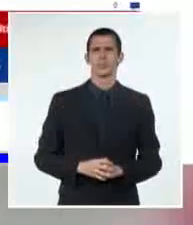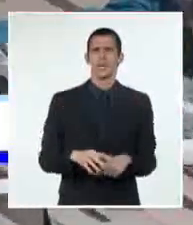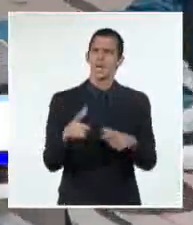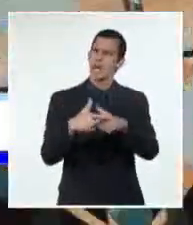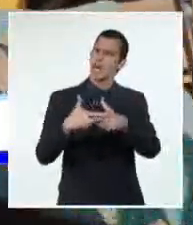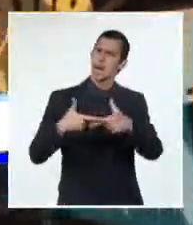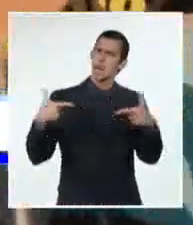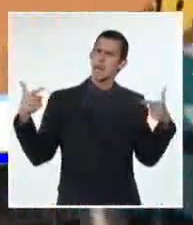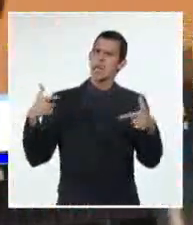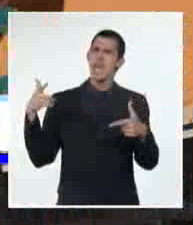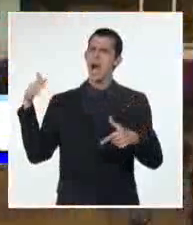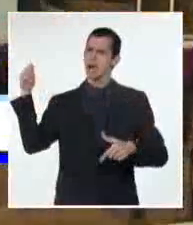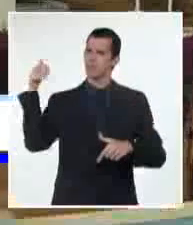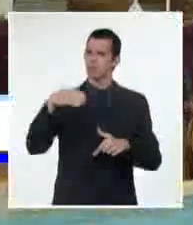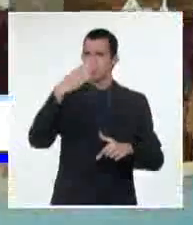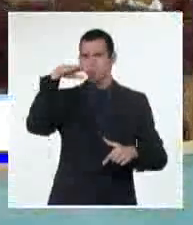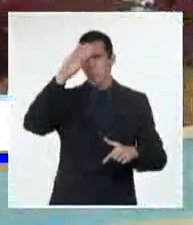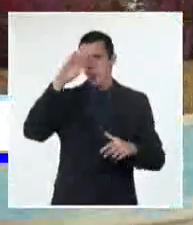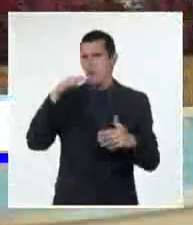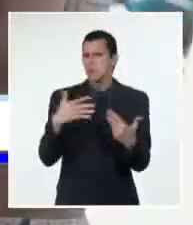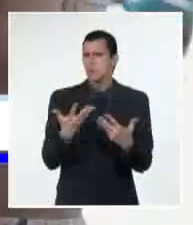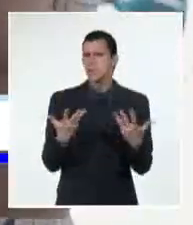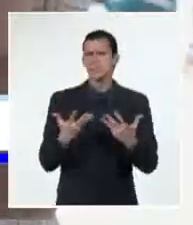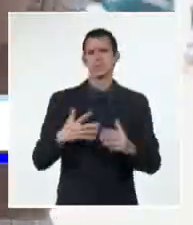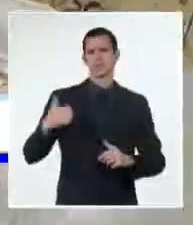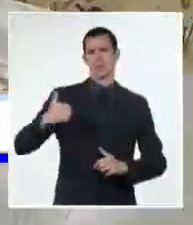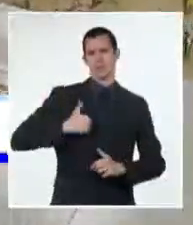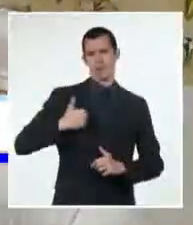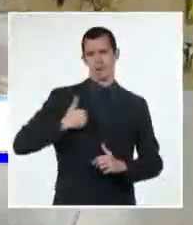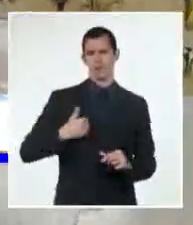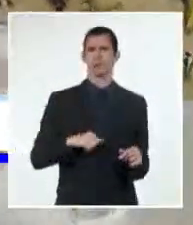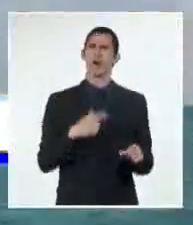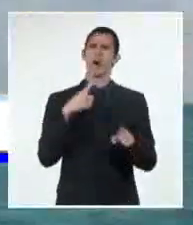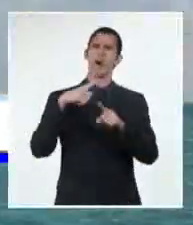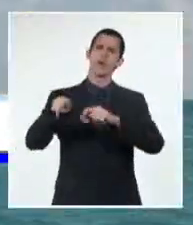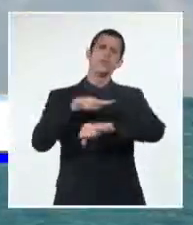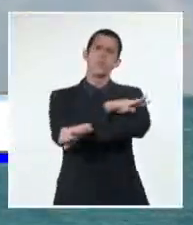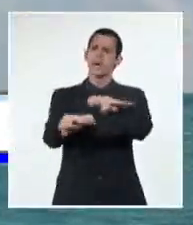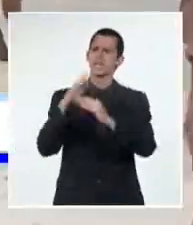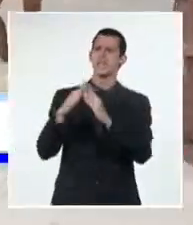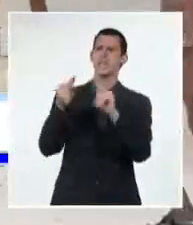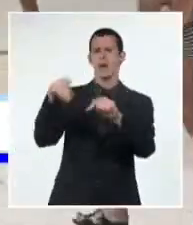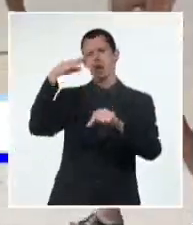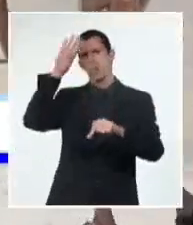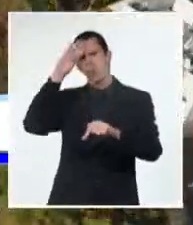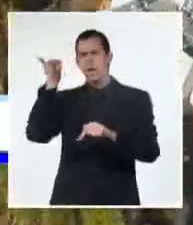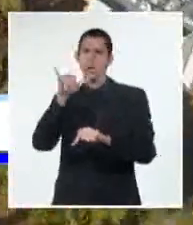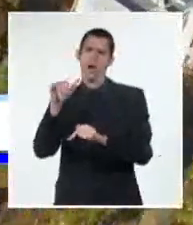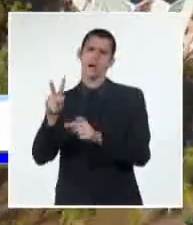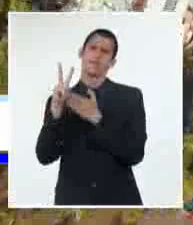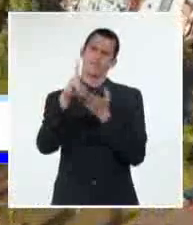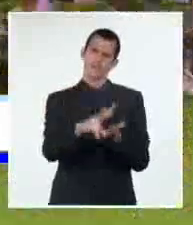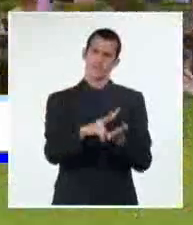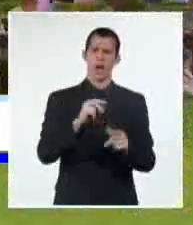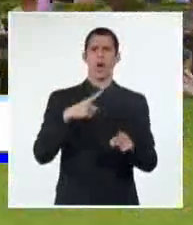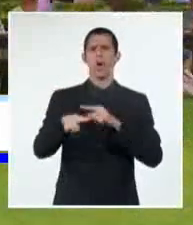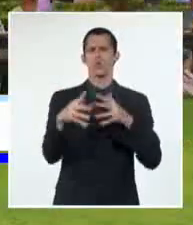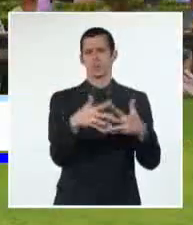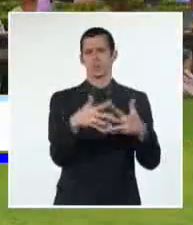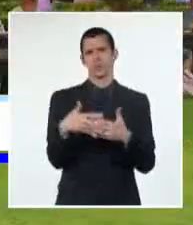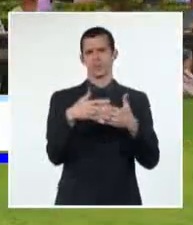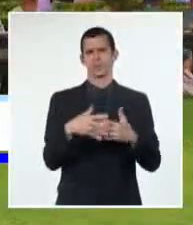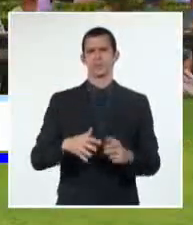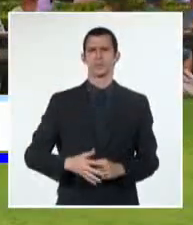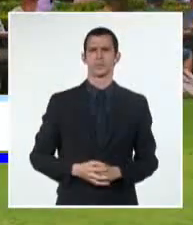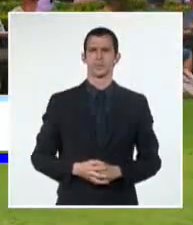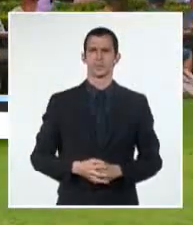tres mercados: Canadá, cubanos residentes en el exterior y Estados Unidos. Por su parte, las llegadas desde los mercados